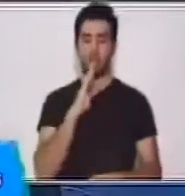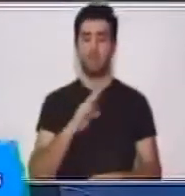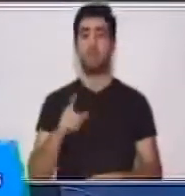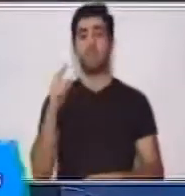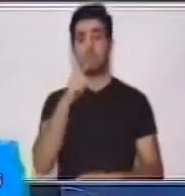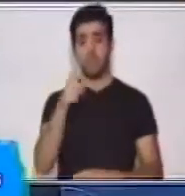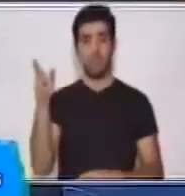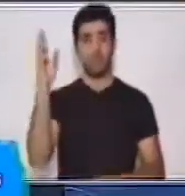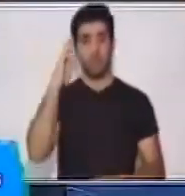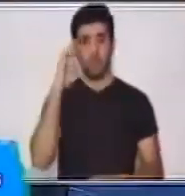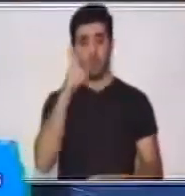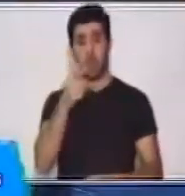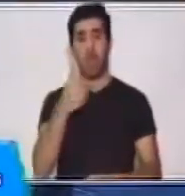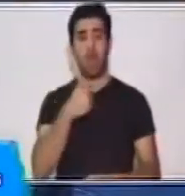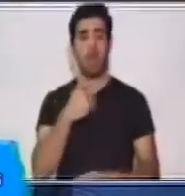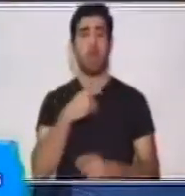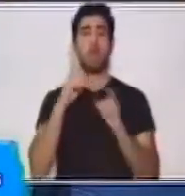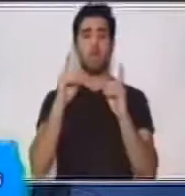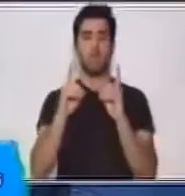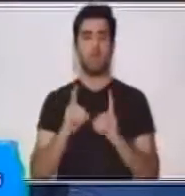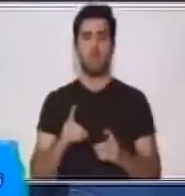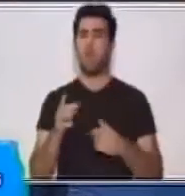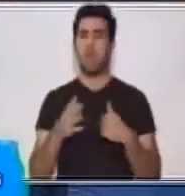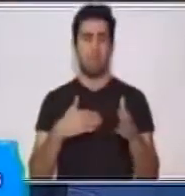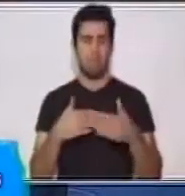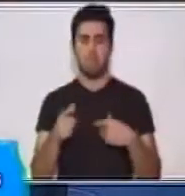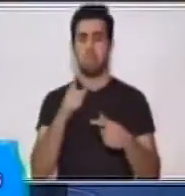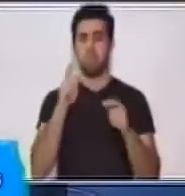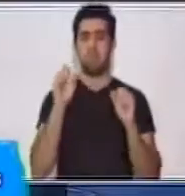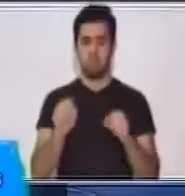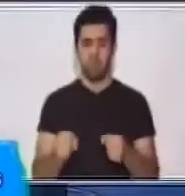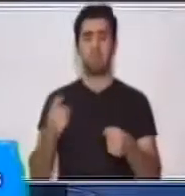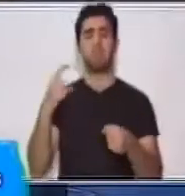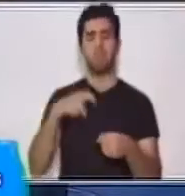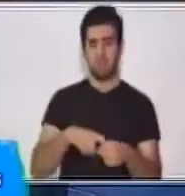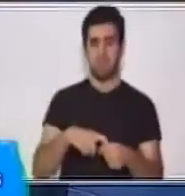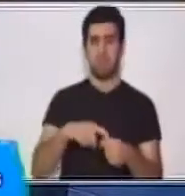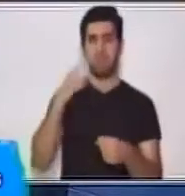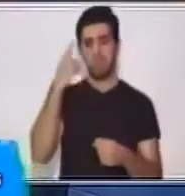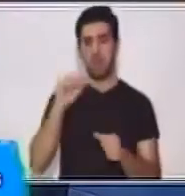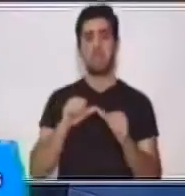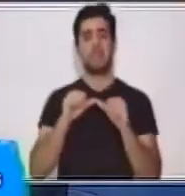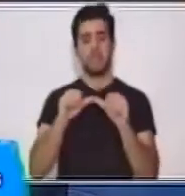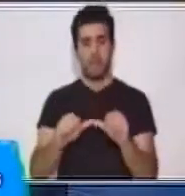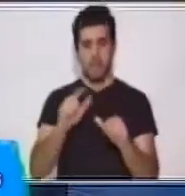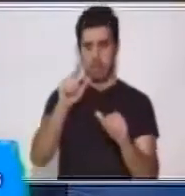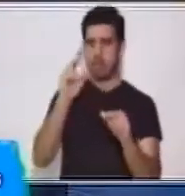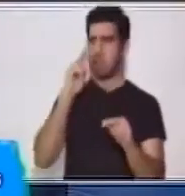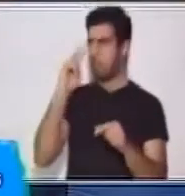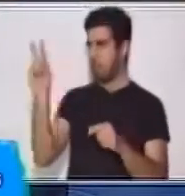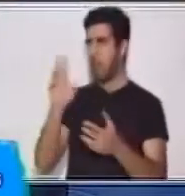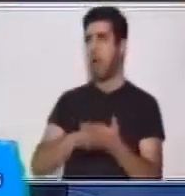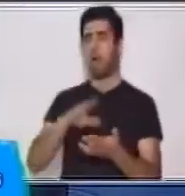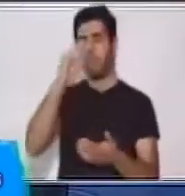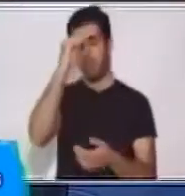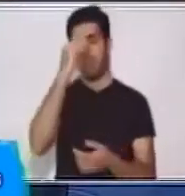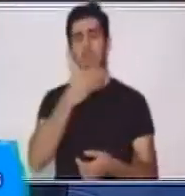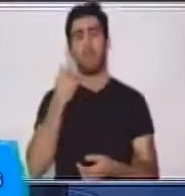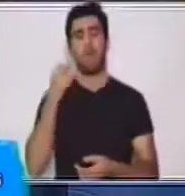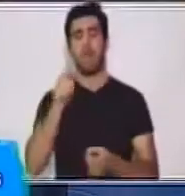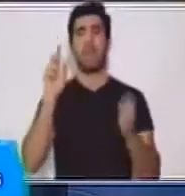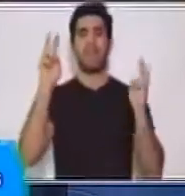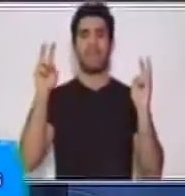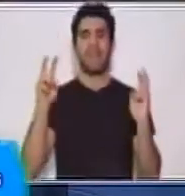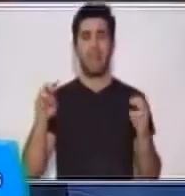alguna persona que tenga alguna discapacidad, esto te ayudará a ejercitar algunas habilidades como la numérica, la lógica,